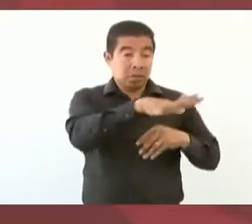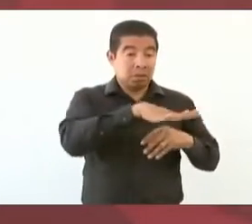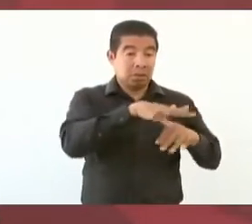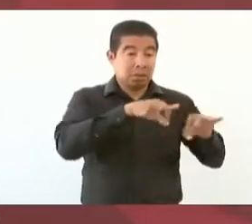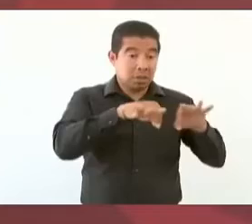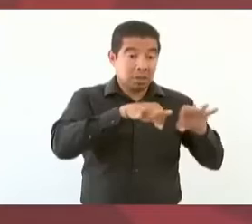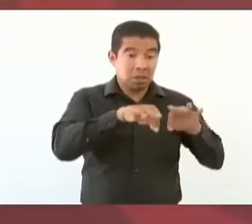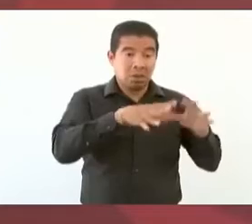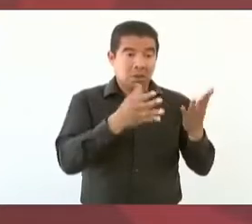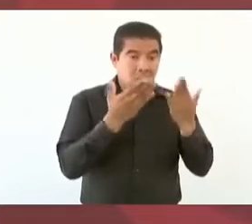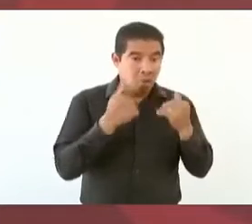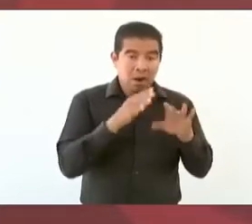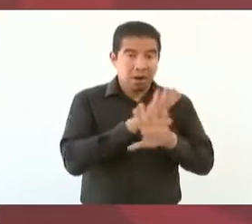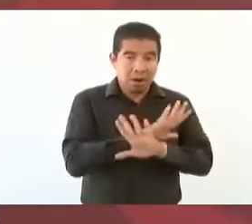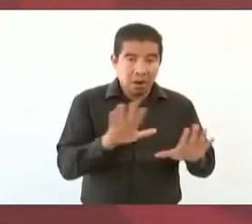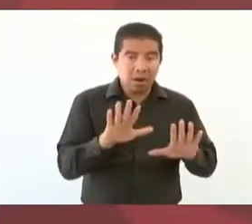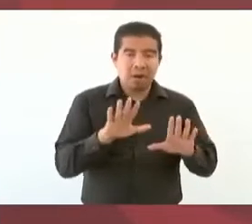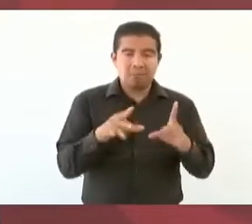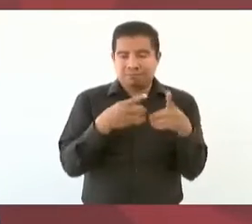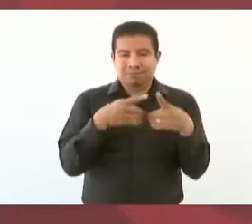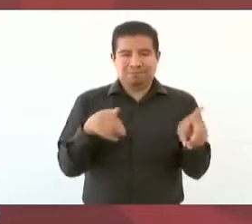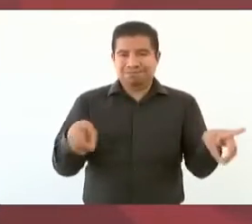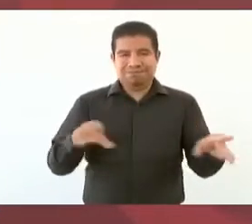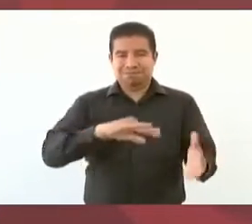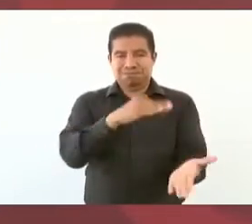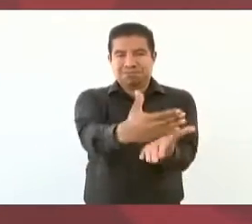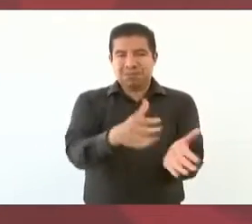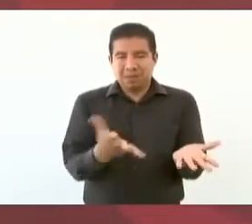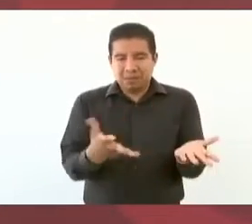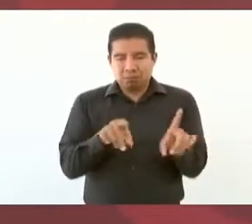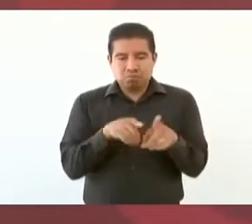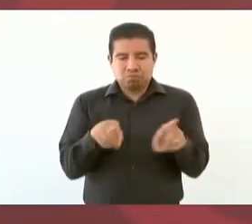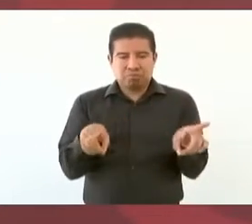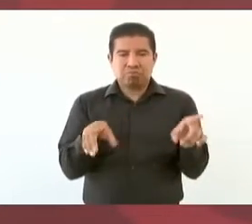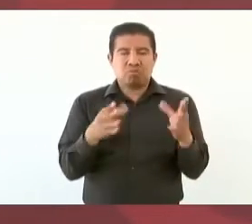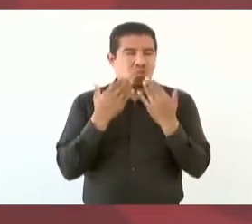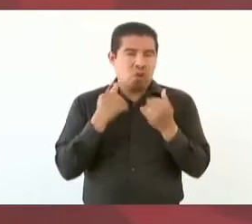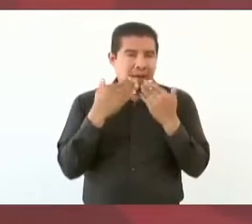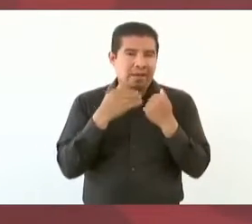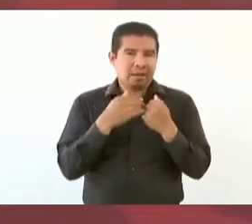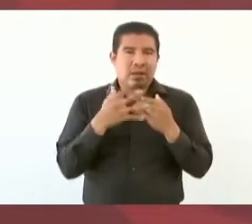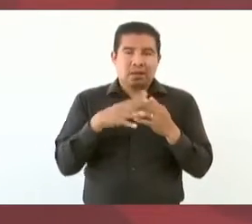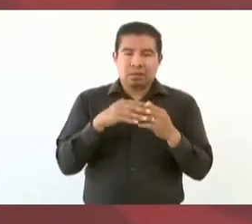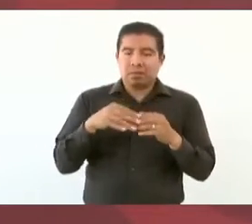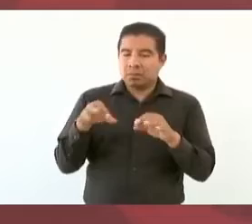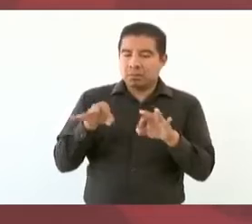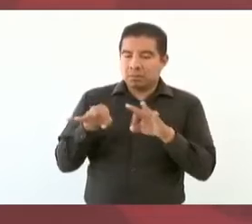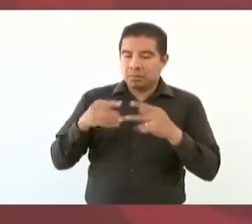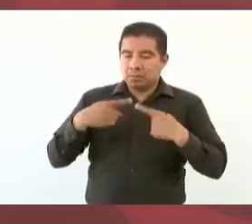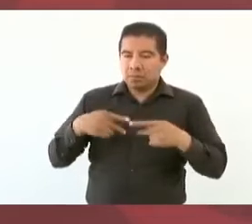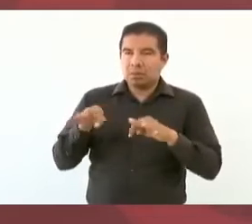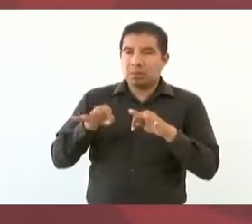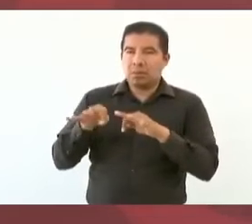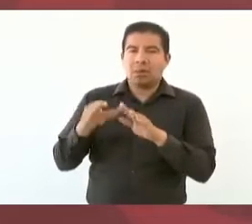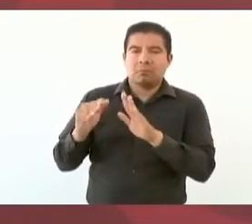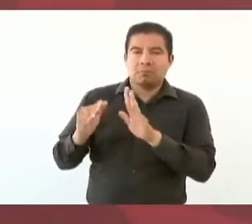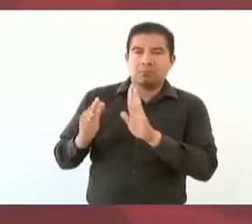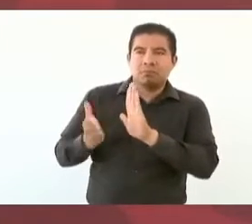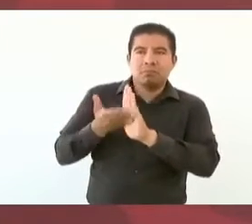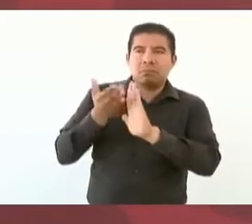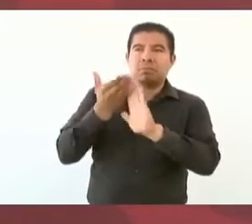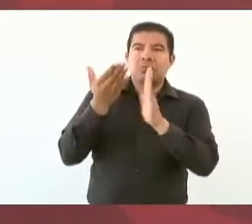hay desarrollo. Si no hay trabajadores, no hay obras. Si no